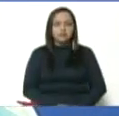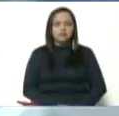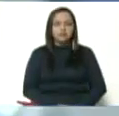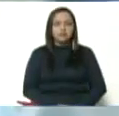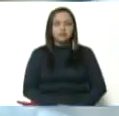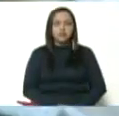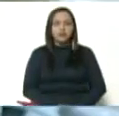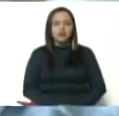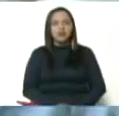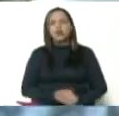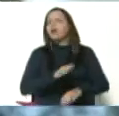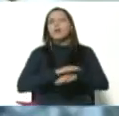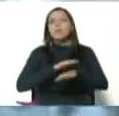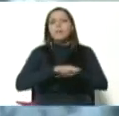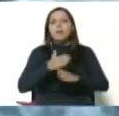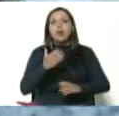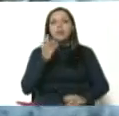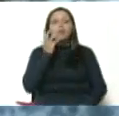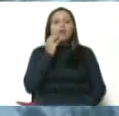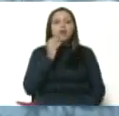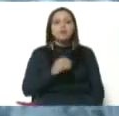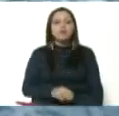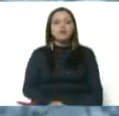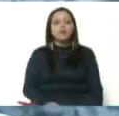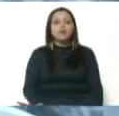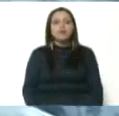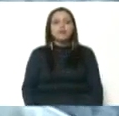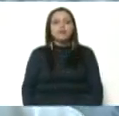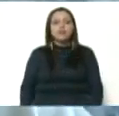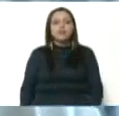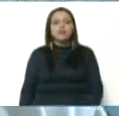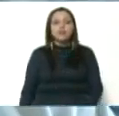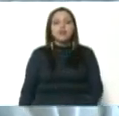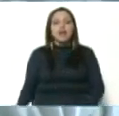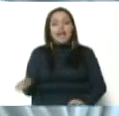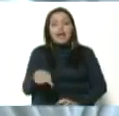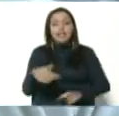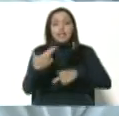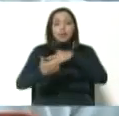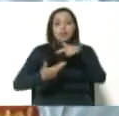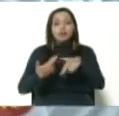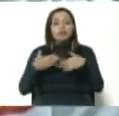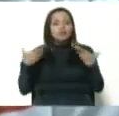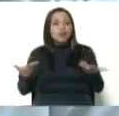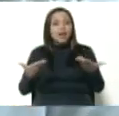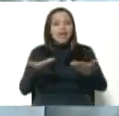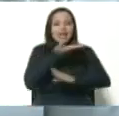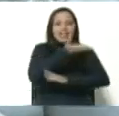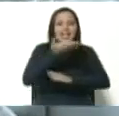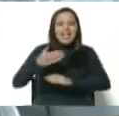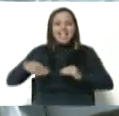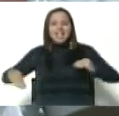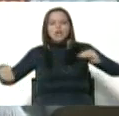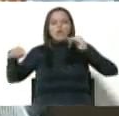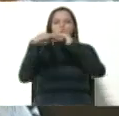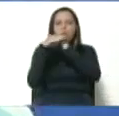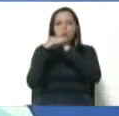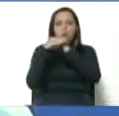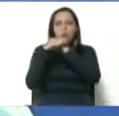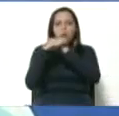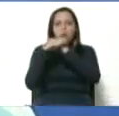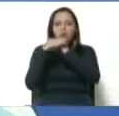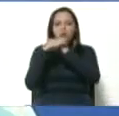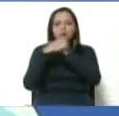Porque si algo caracteriza a este gobierno, a esta revolución, es la distribución equitativa,